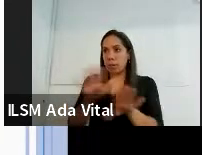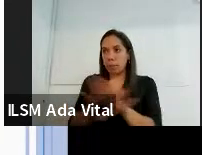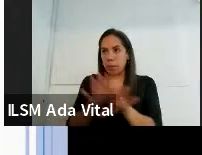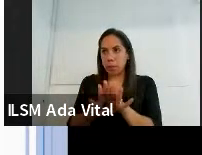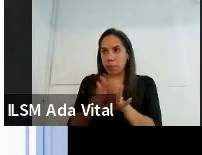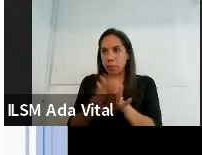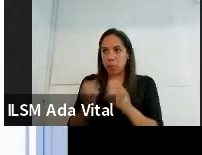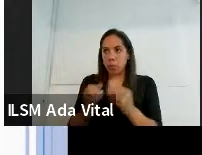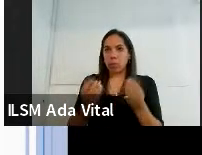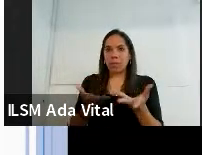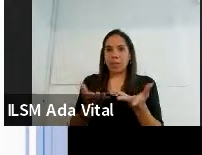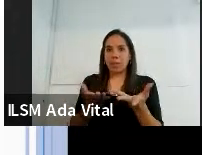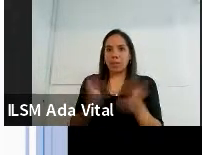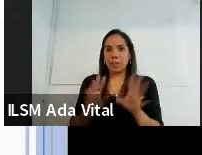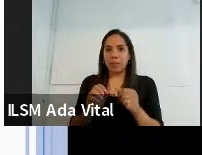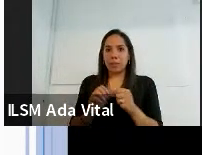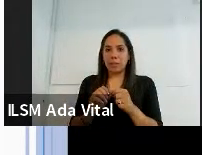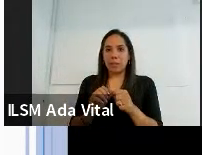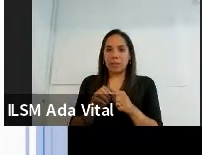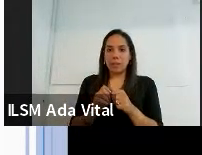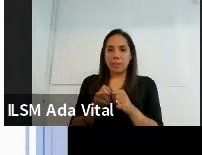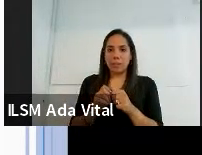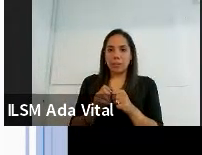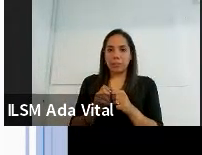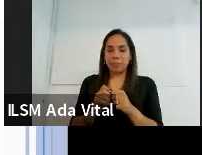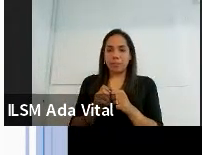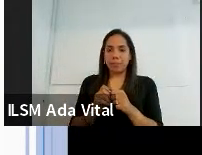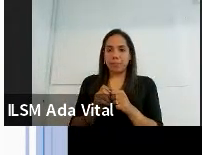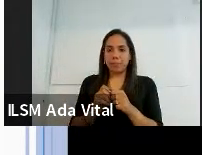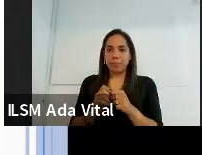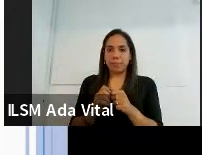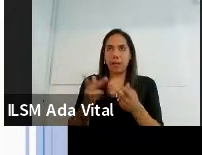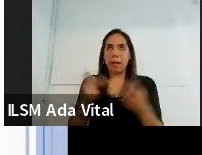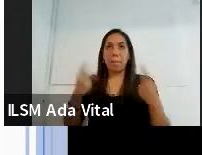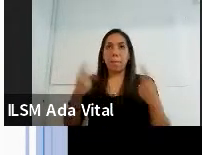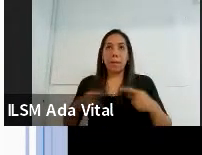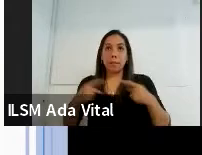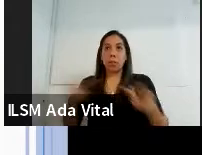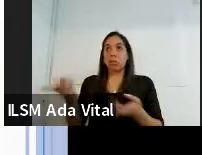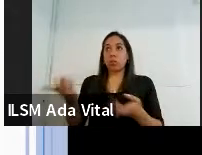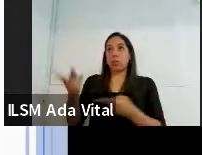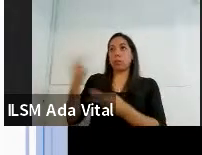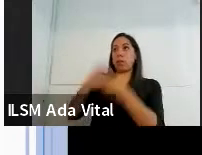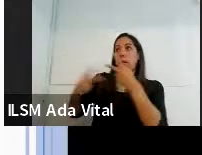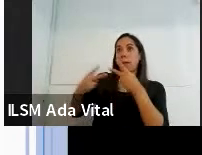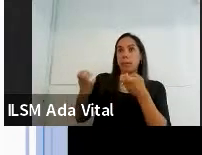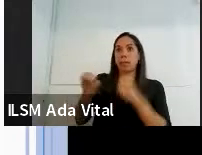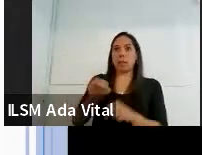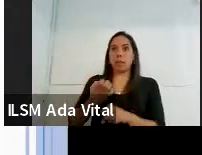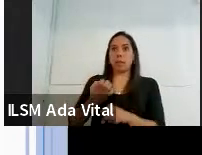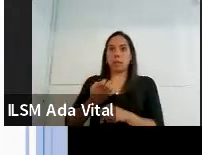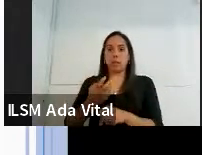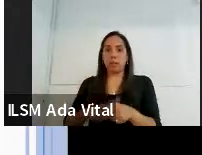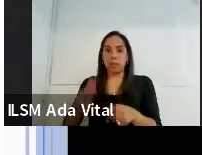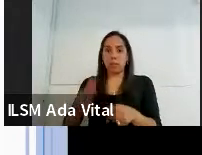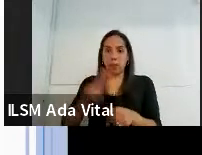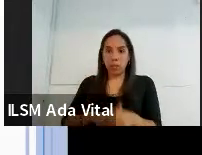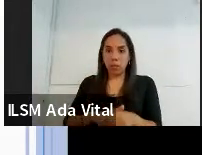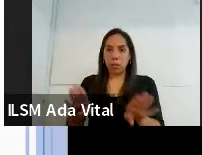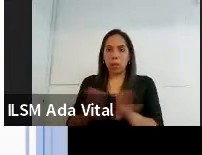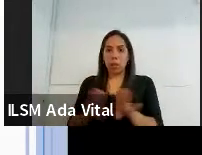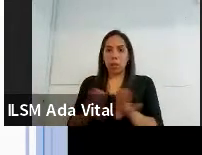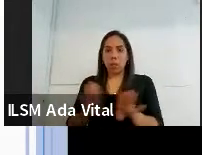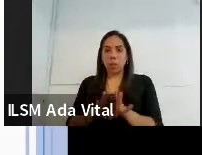paciente psiquiátrico, ¿sí? ¿Por qué? Porque de momento puede pasar un estado de inestabilidad